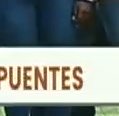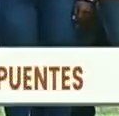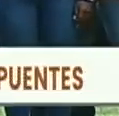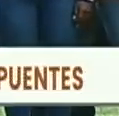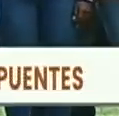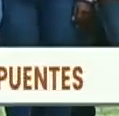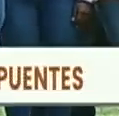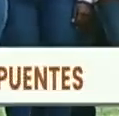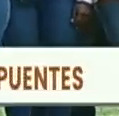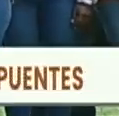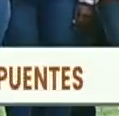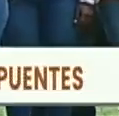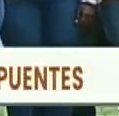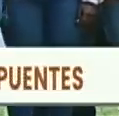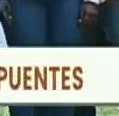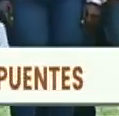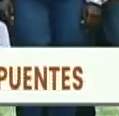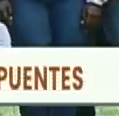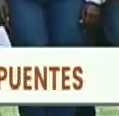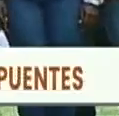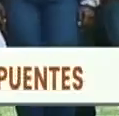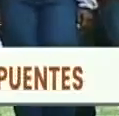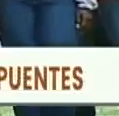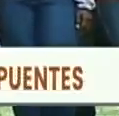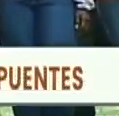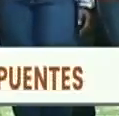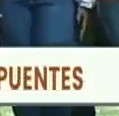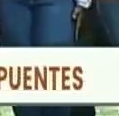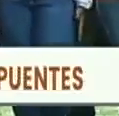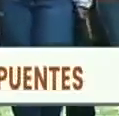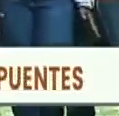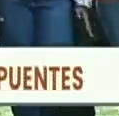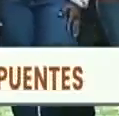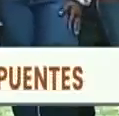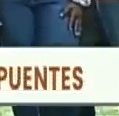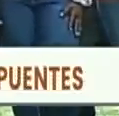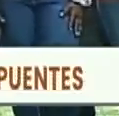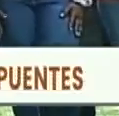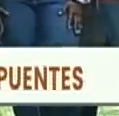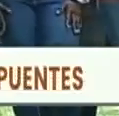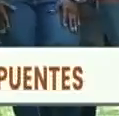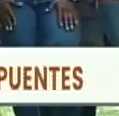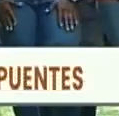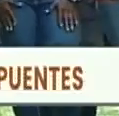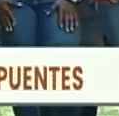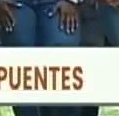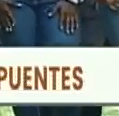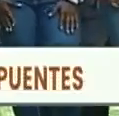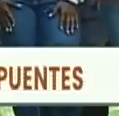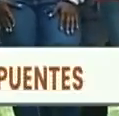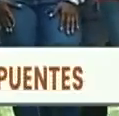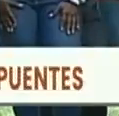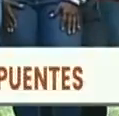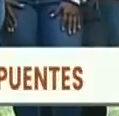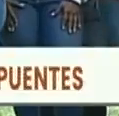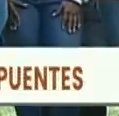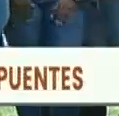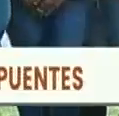destruyen todo. Uno para rodar aquí en Táchira, Dios hizo ayuda, ¿oyó? Hoy día, poco a